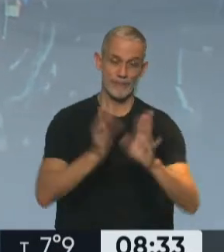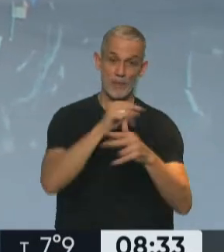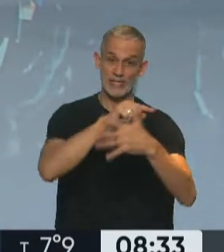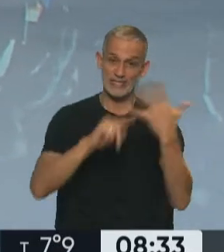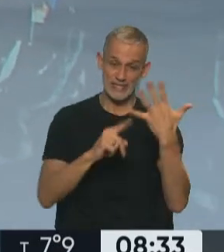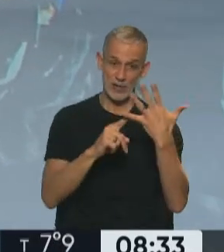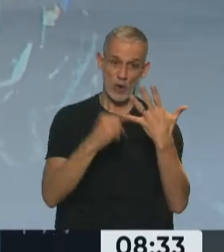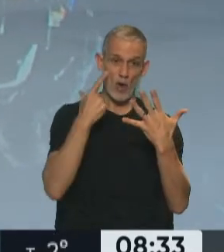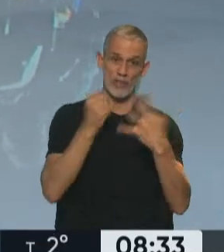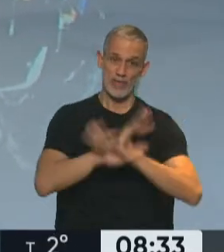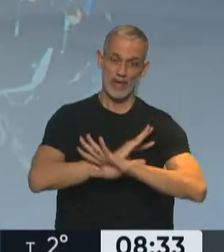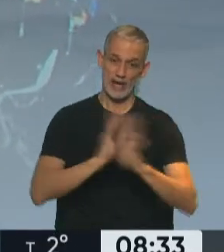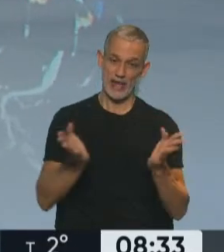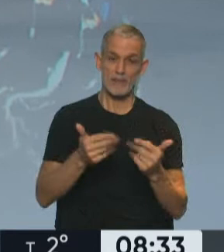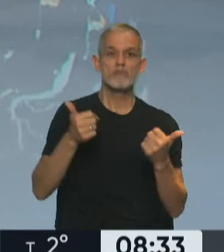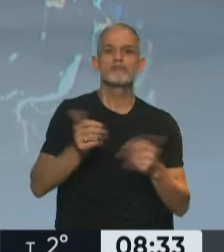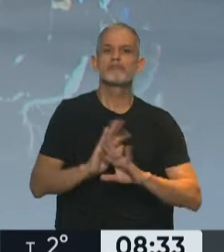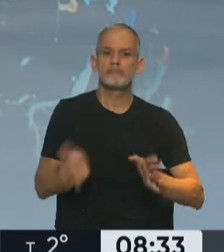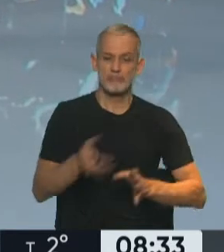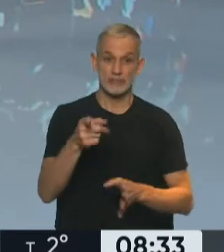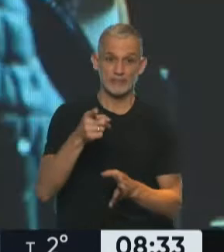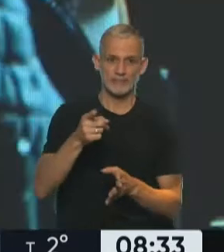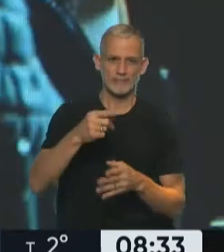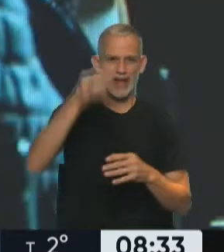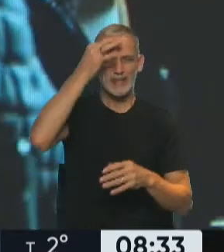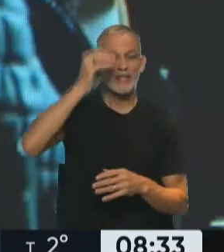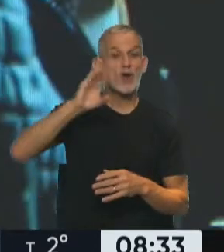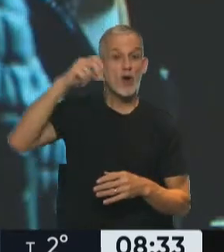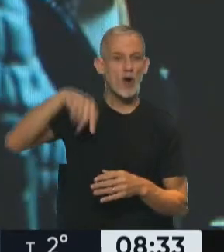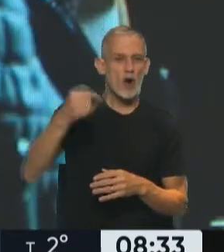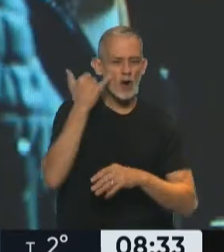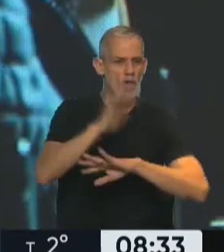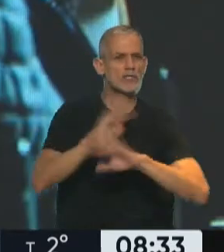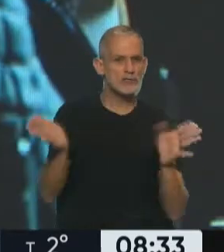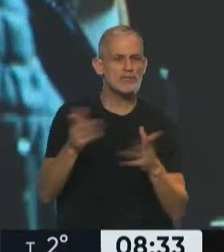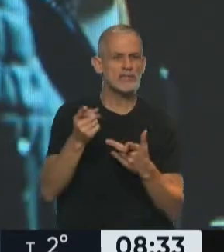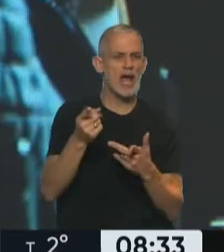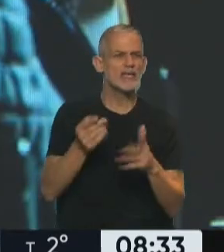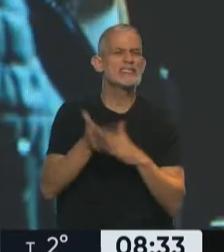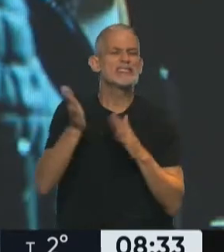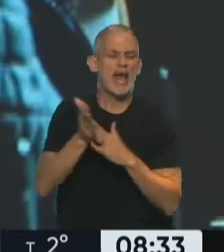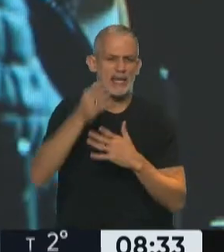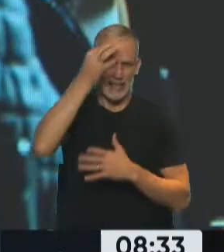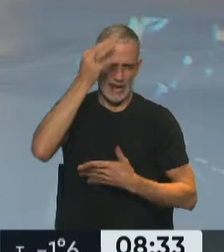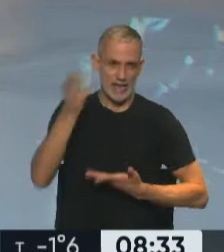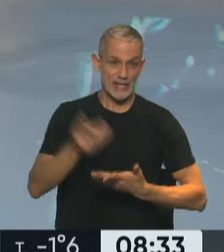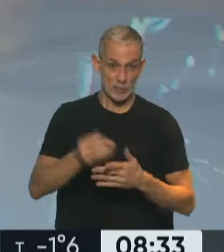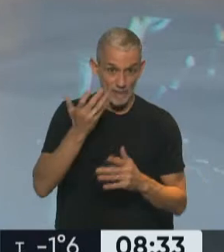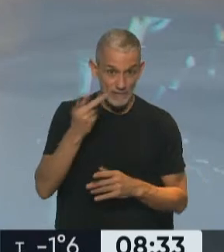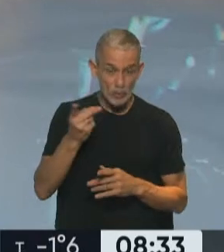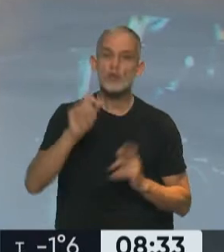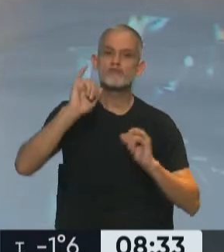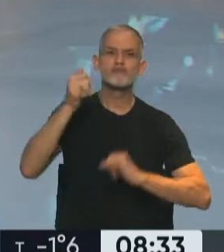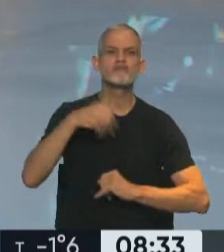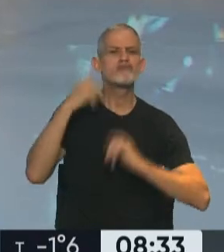funciones. Gran espectáculo, sí. Que se está dando en el Teatro Colón y ya es un espectáculo y una salida en sí mismo ir al Teatro Colón. ¿Lo disfrutaste? Lo